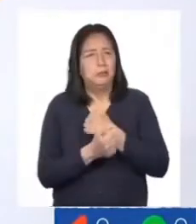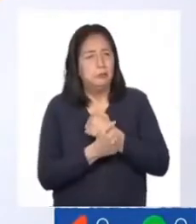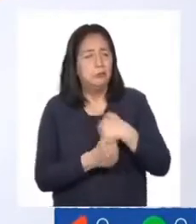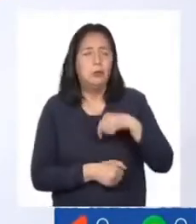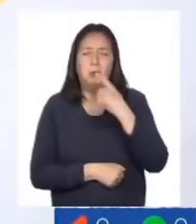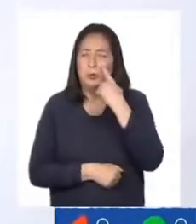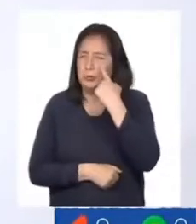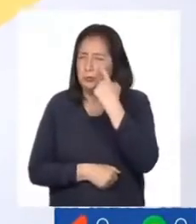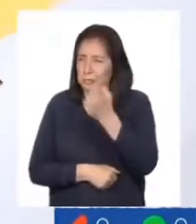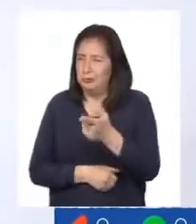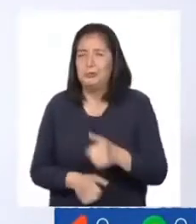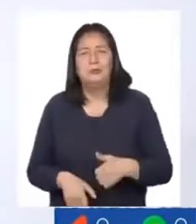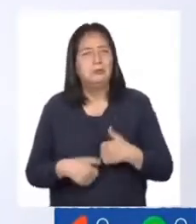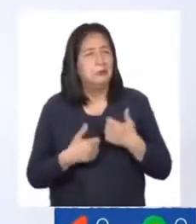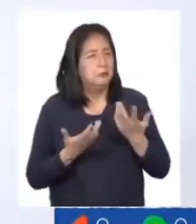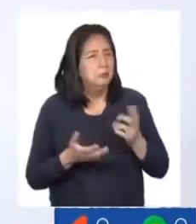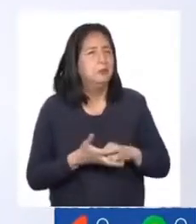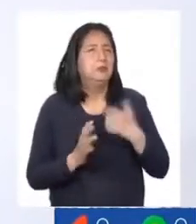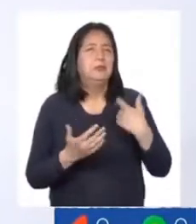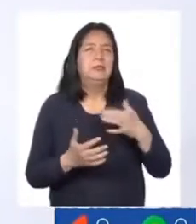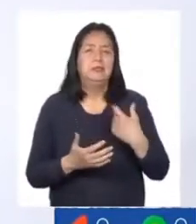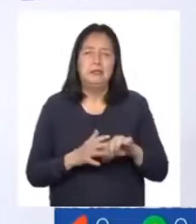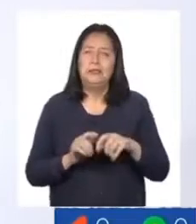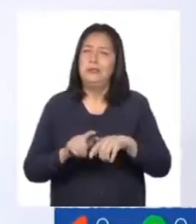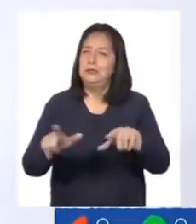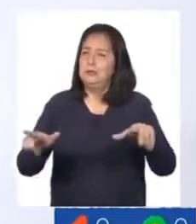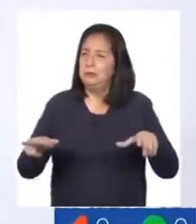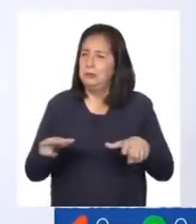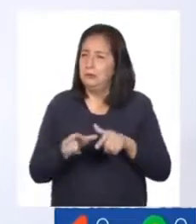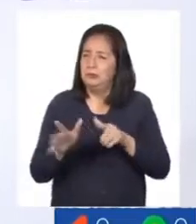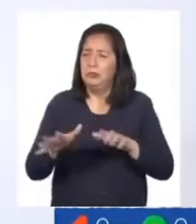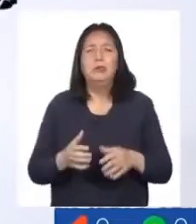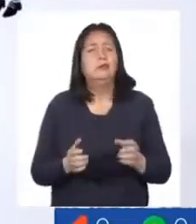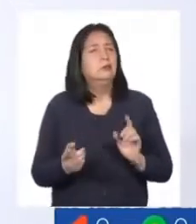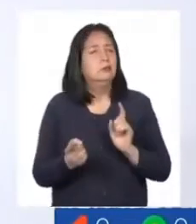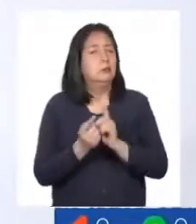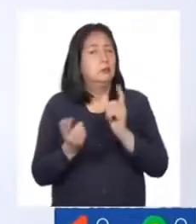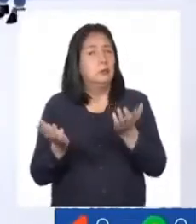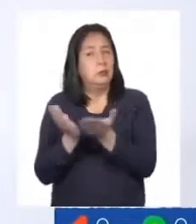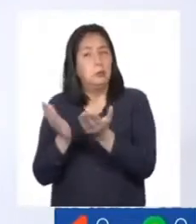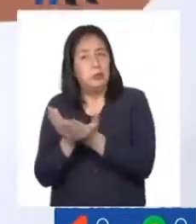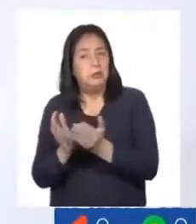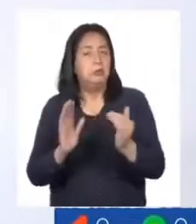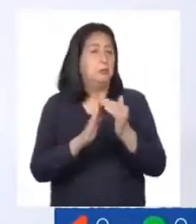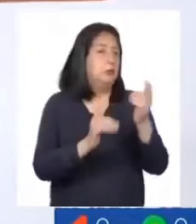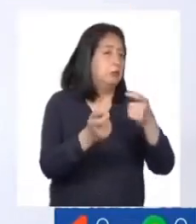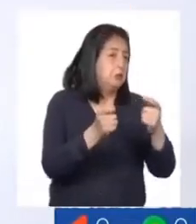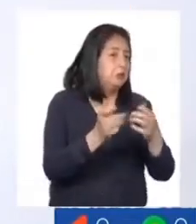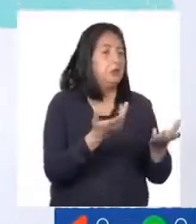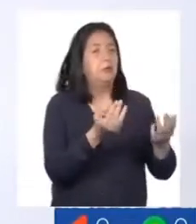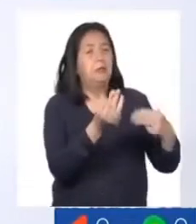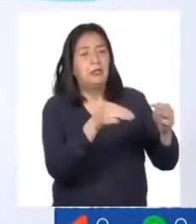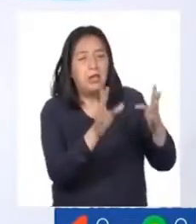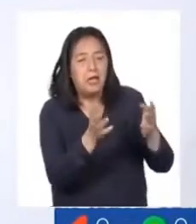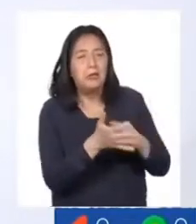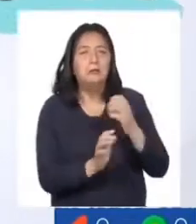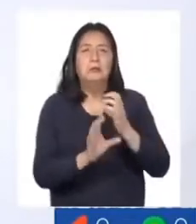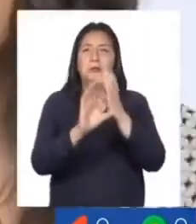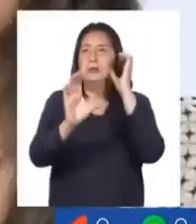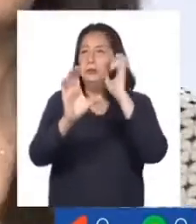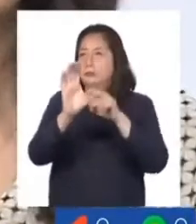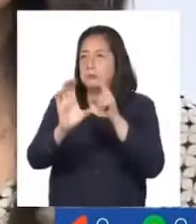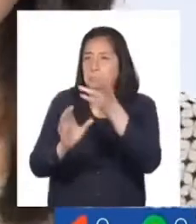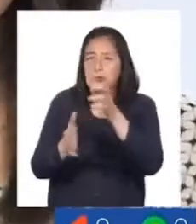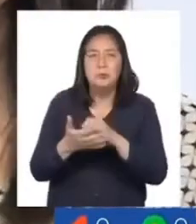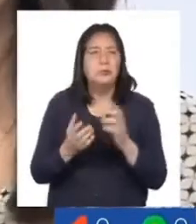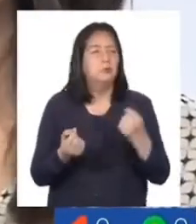que conocemos en nuestra vida y que encontramos en espacios como el colegio, las tiendas, mercados, el transporte